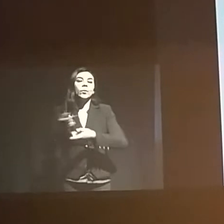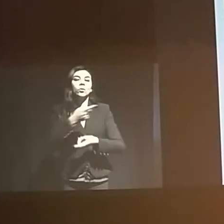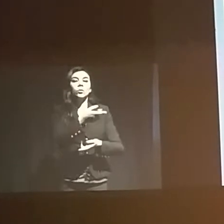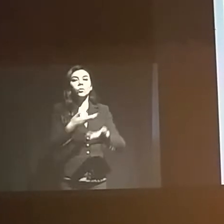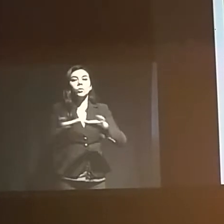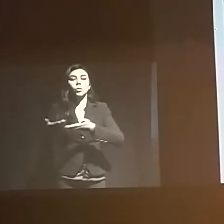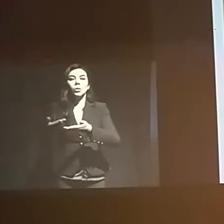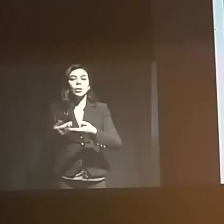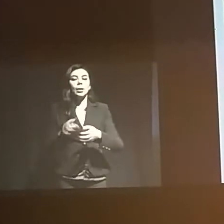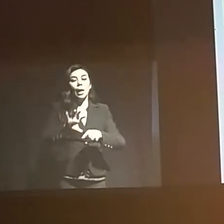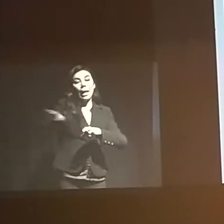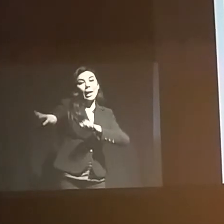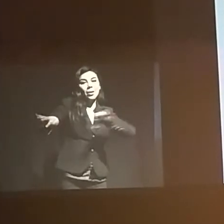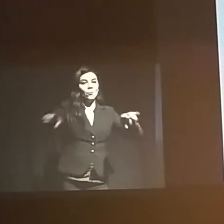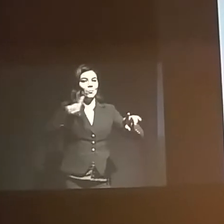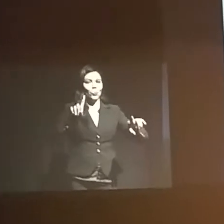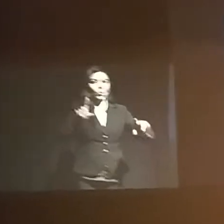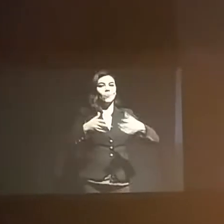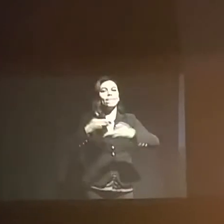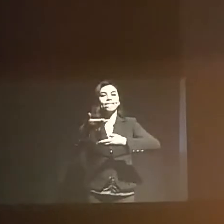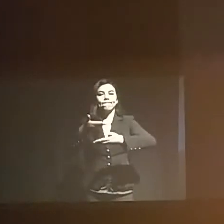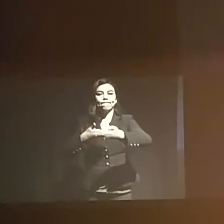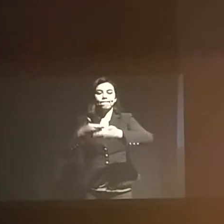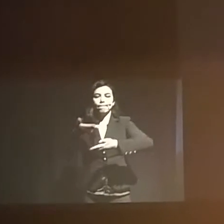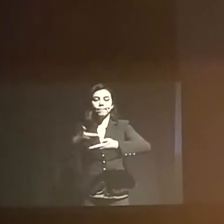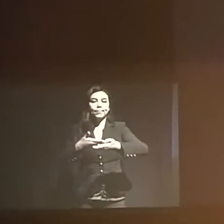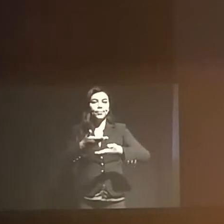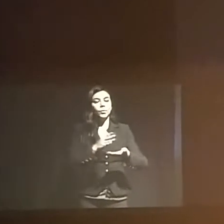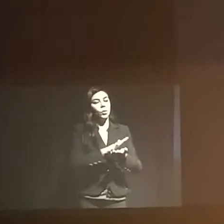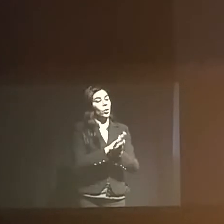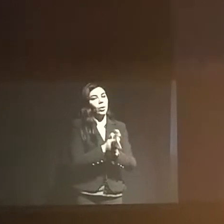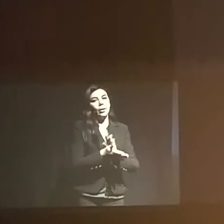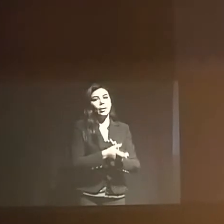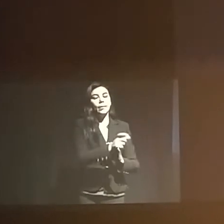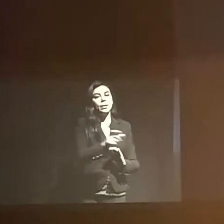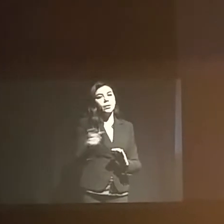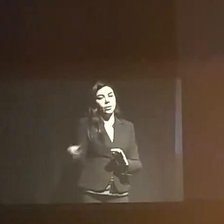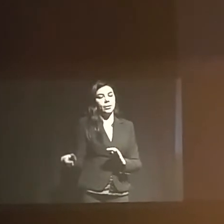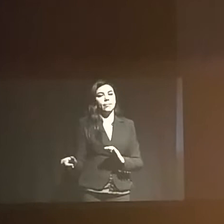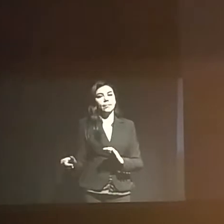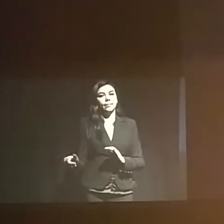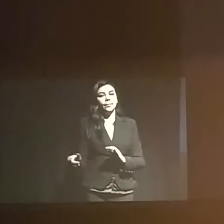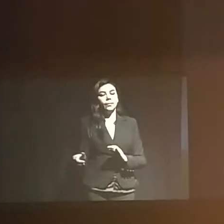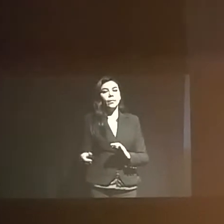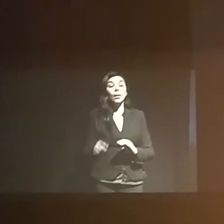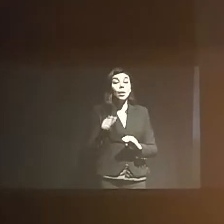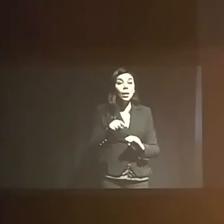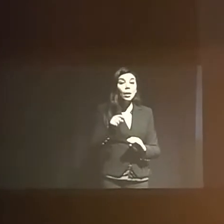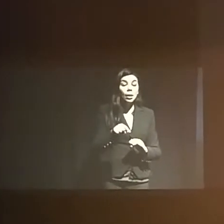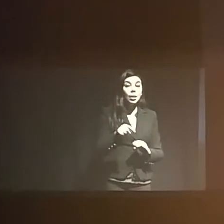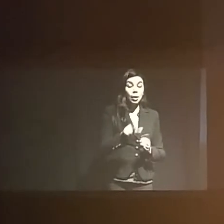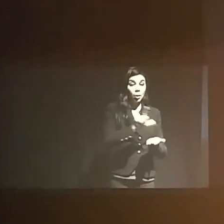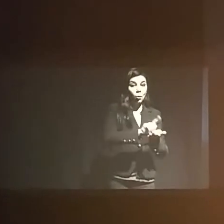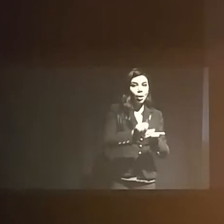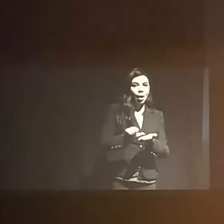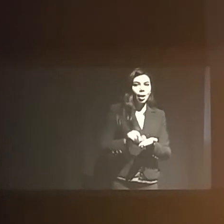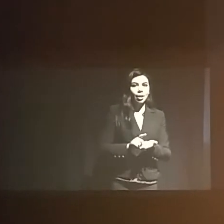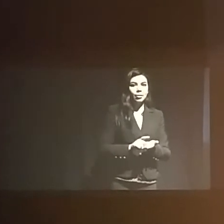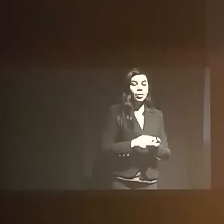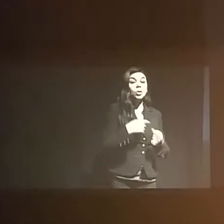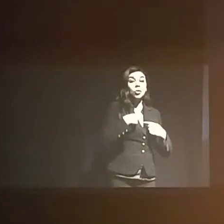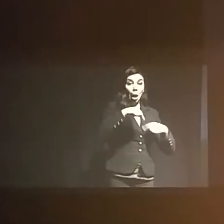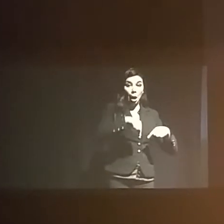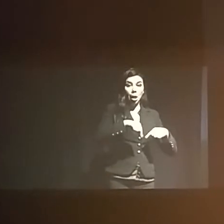están ellos, allá están ustedes. Sino como, en este momento estamos todos acá. Porque en este momento lo estamos. Estoy a los dos